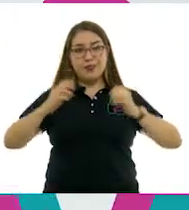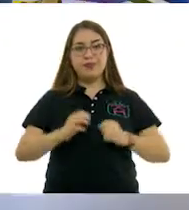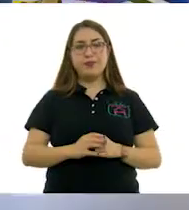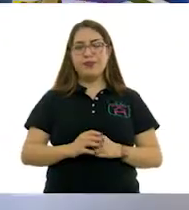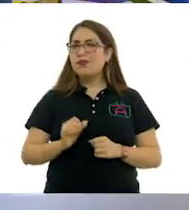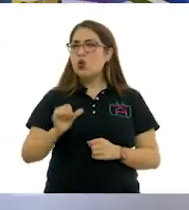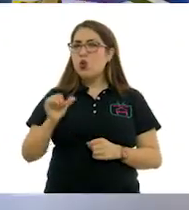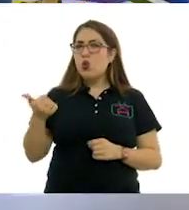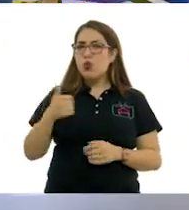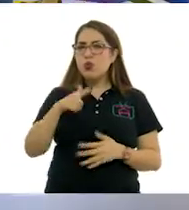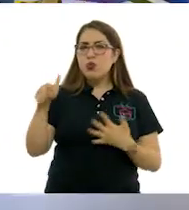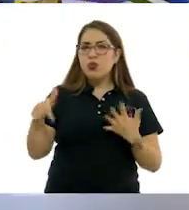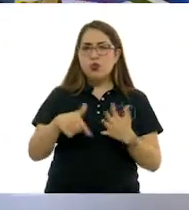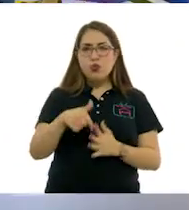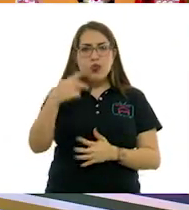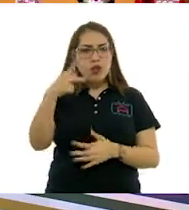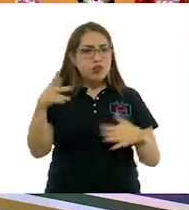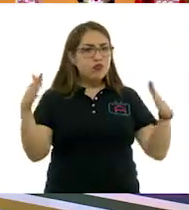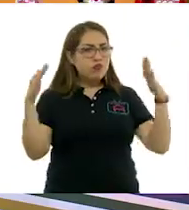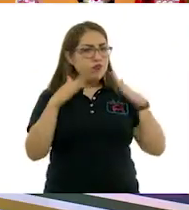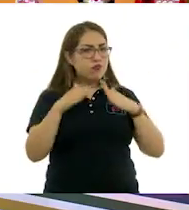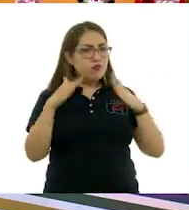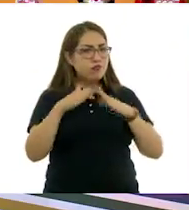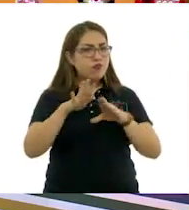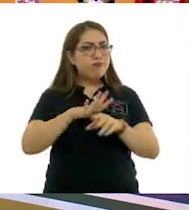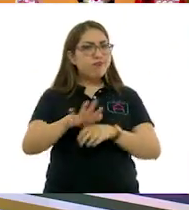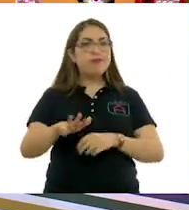espacio hay en nuestra casa, niñas y niños? Recuérdenlo.